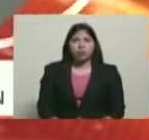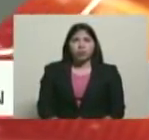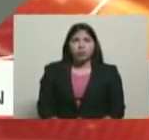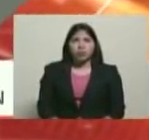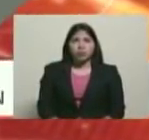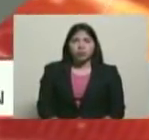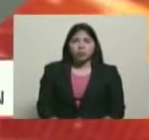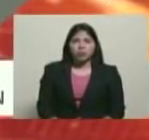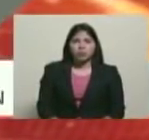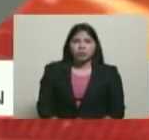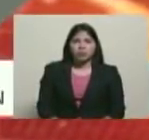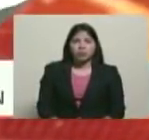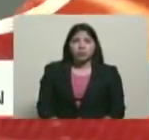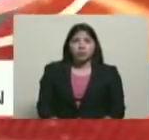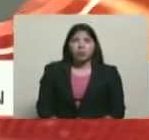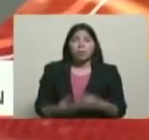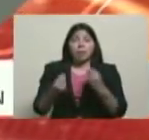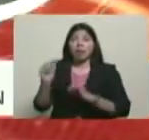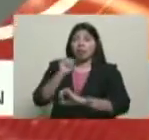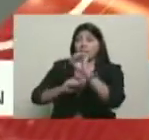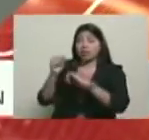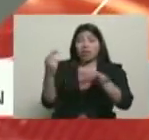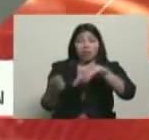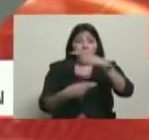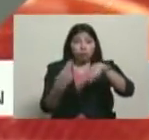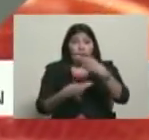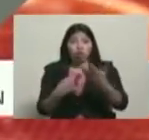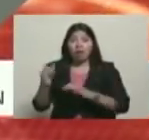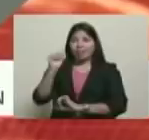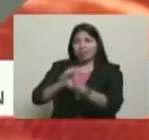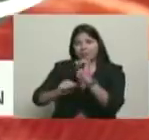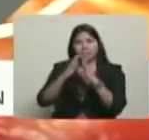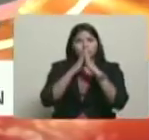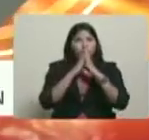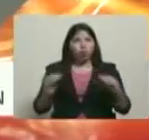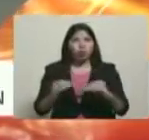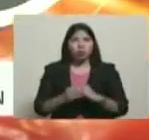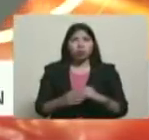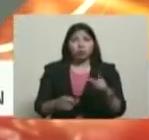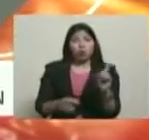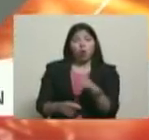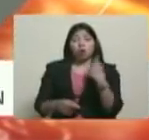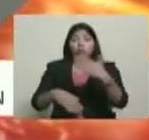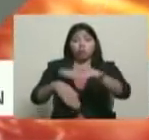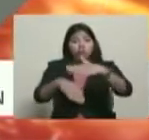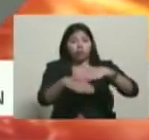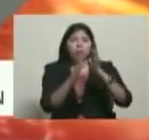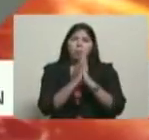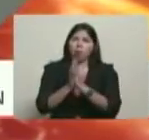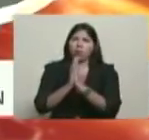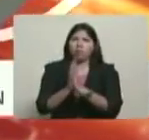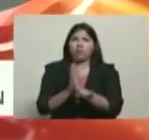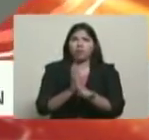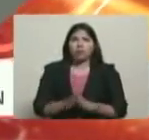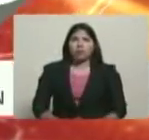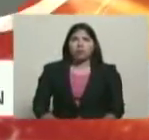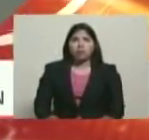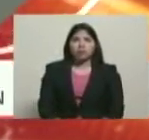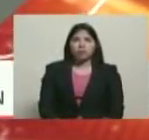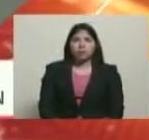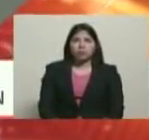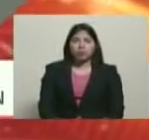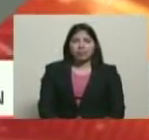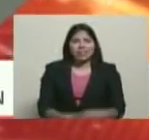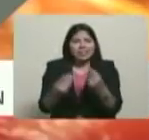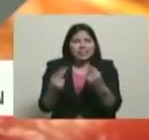Palacio defendiendo la revolución, defendiendo a nuestro pueblo. Hacemos un llamado que se vengan para el Palacio de Miraflores